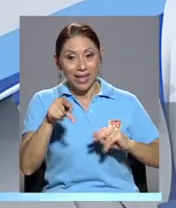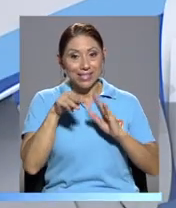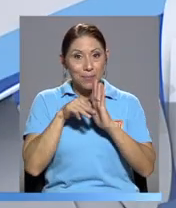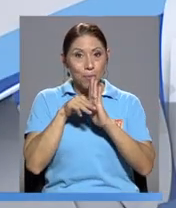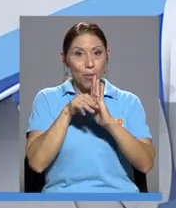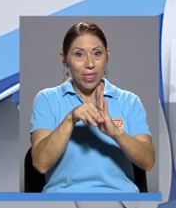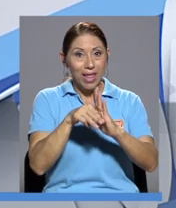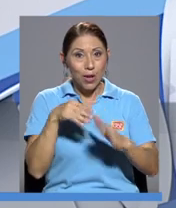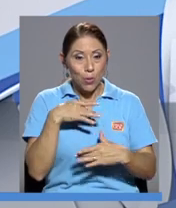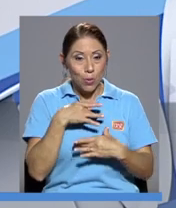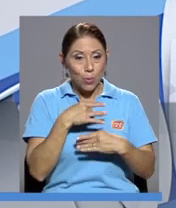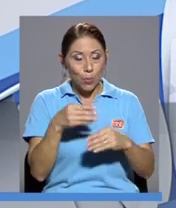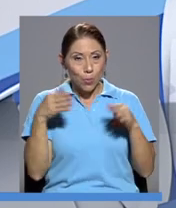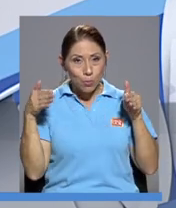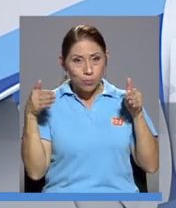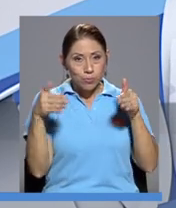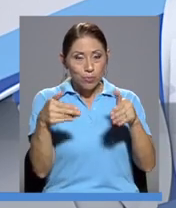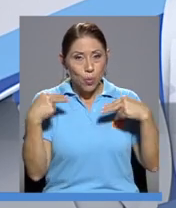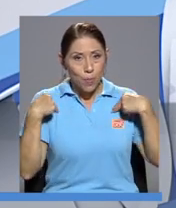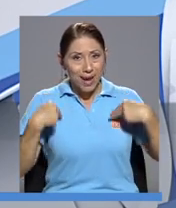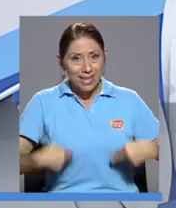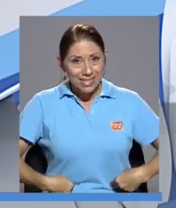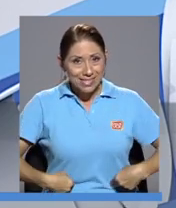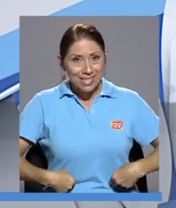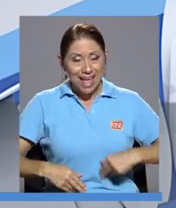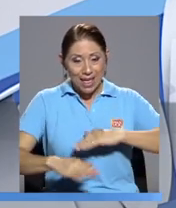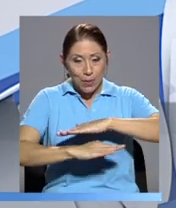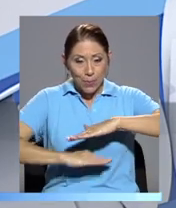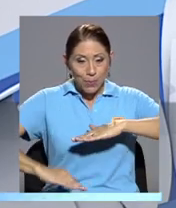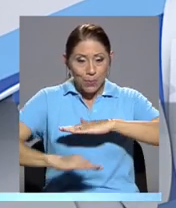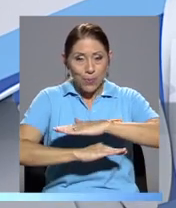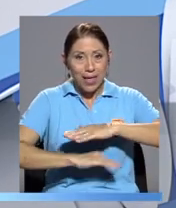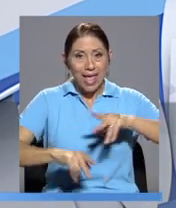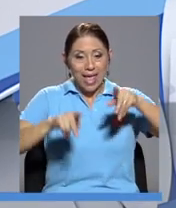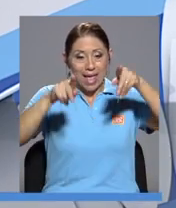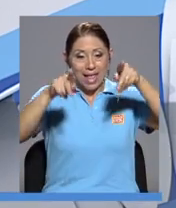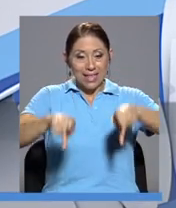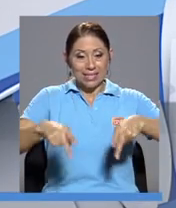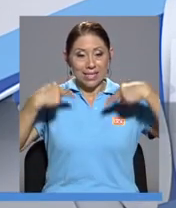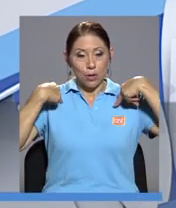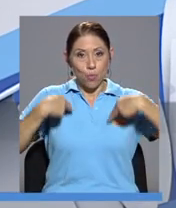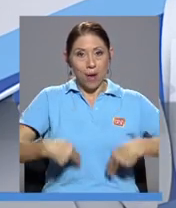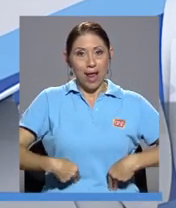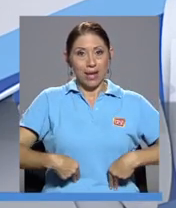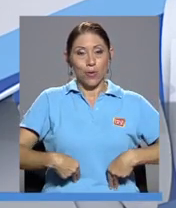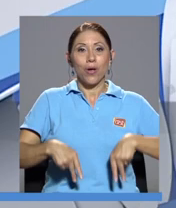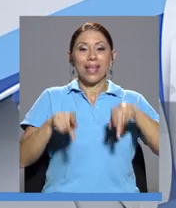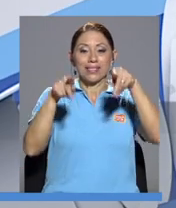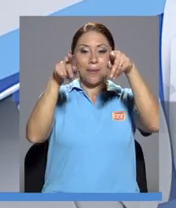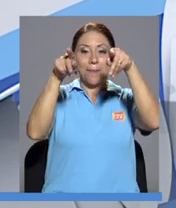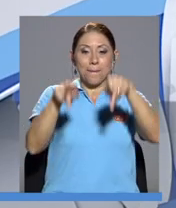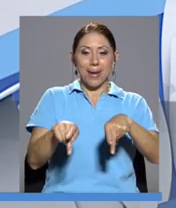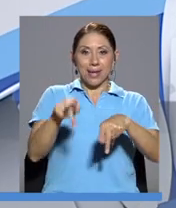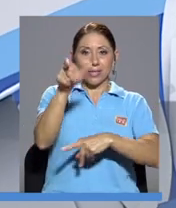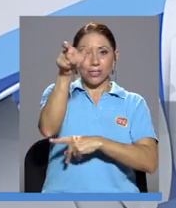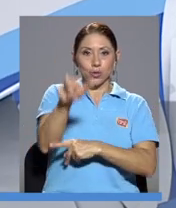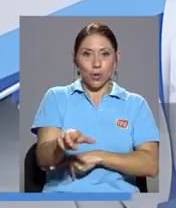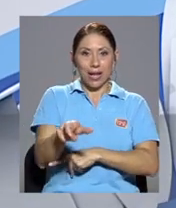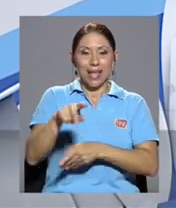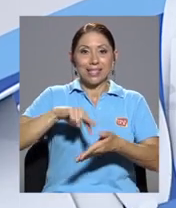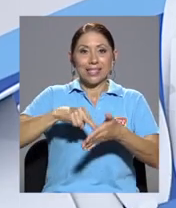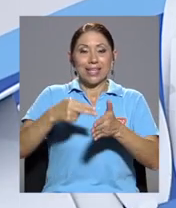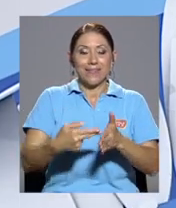parte del supuesto de que el ser humano es persona y ser persona significa ser sujeto de